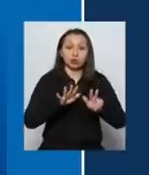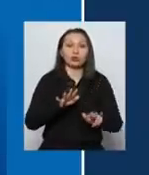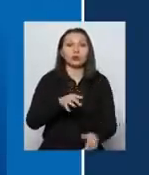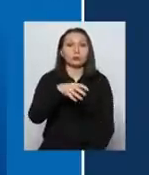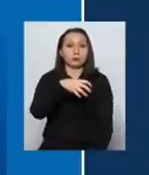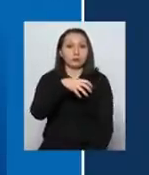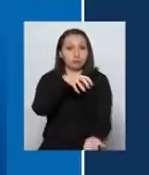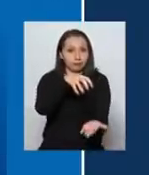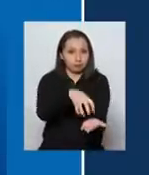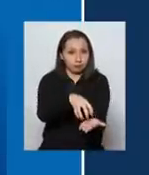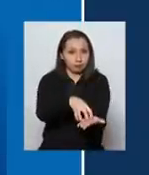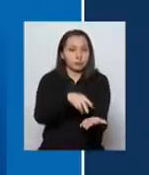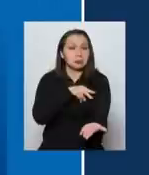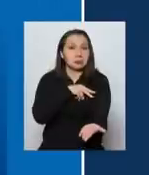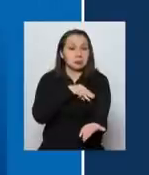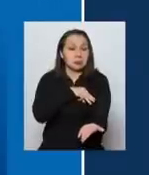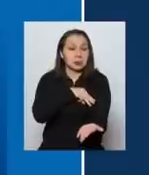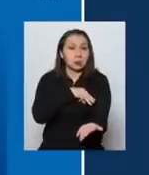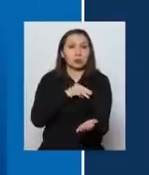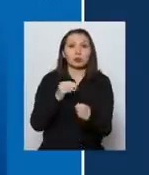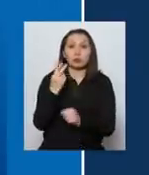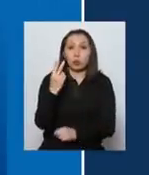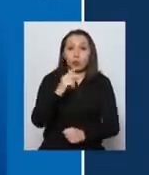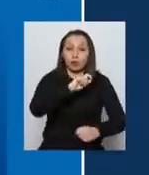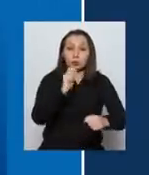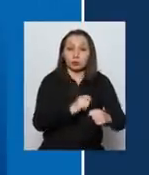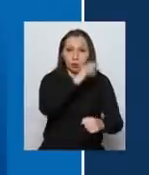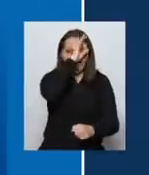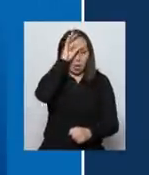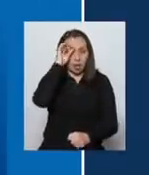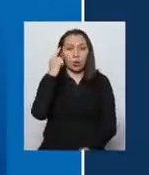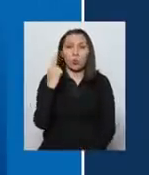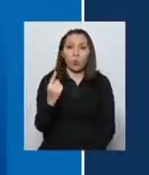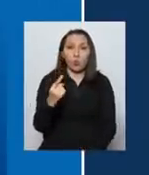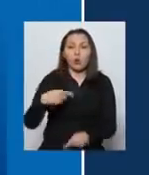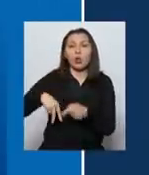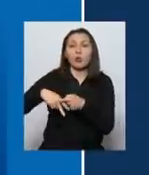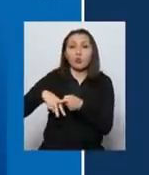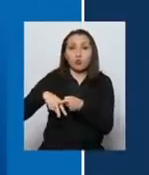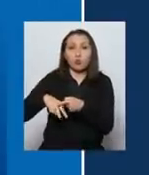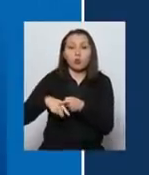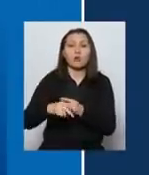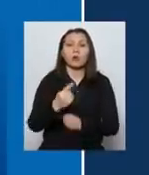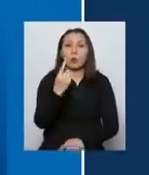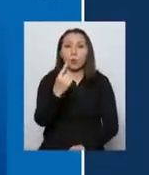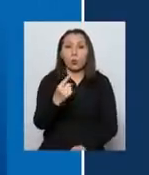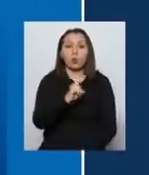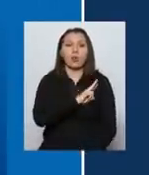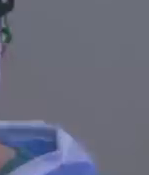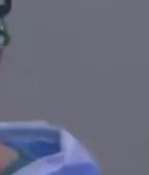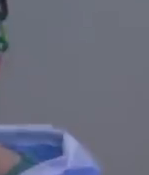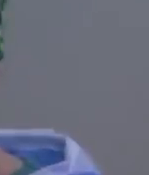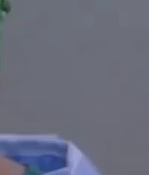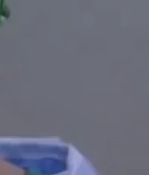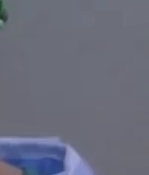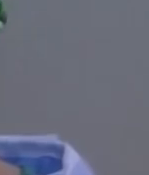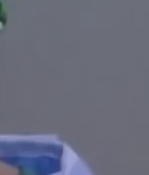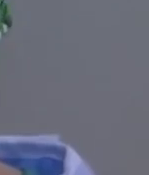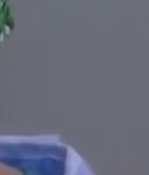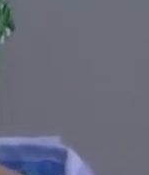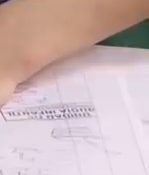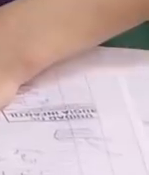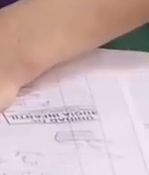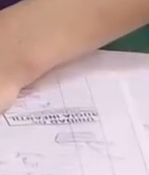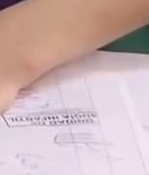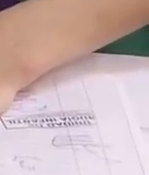región metropolitana, 2 de la Araucanía, una de Ñuble y una de Valparaíso. Cifras como estas